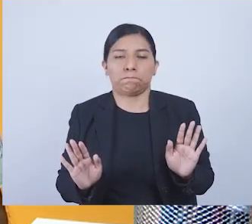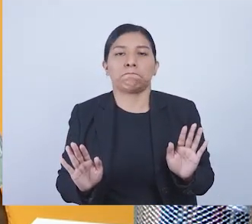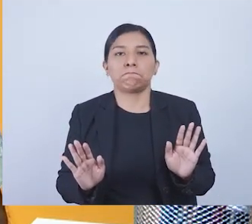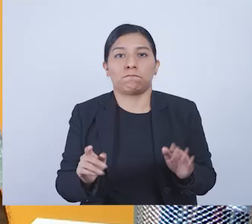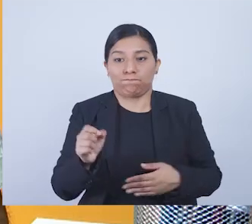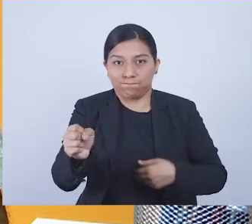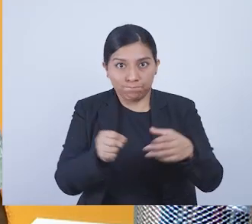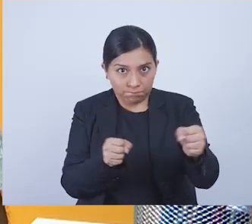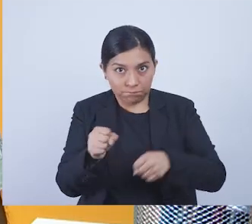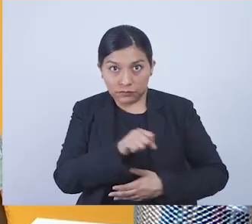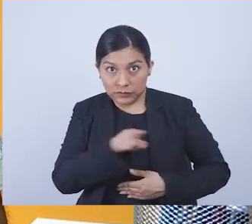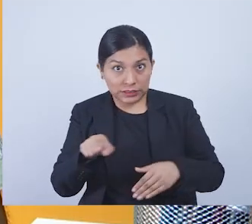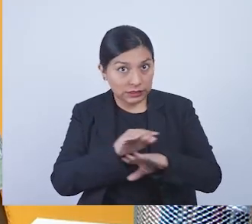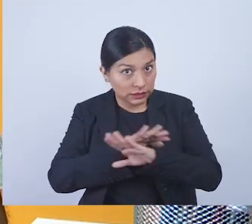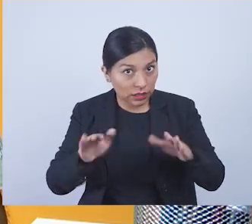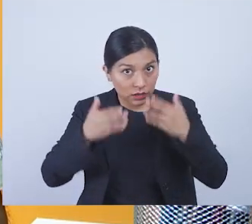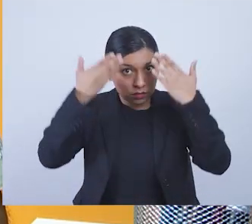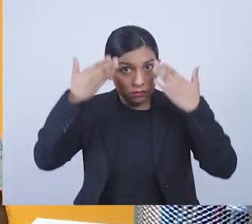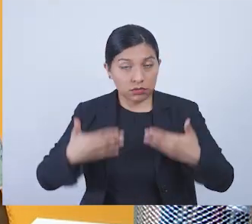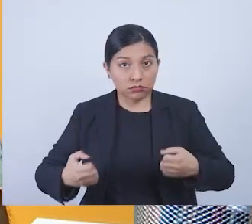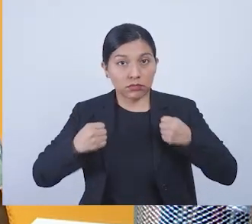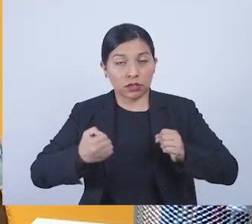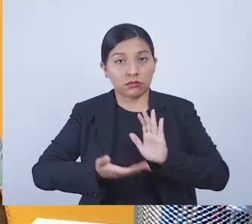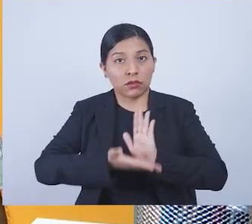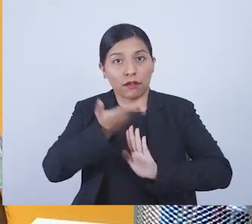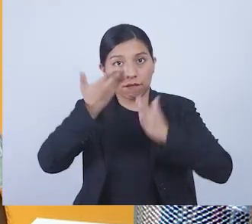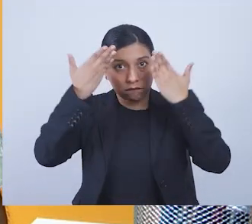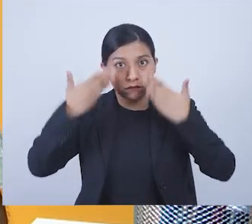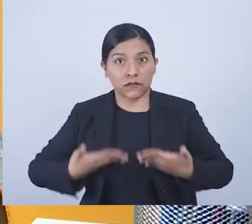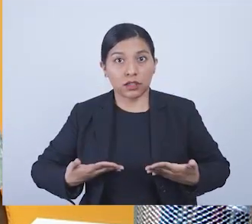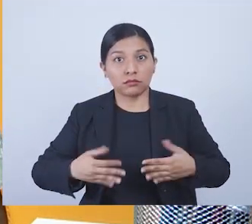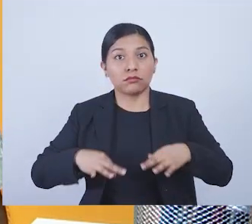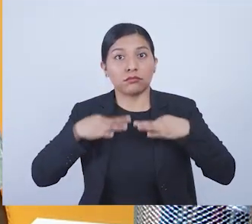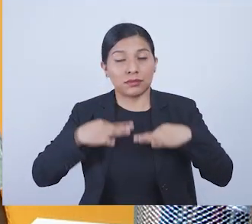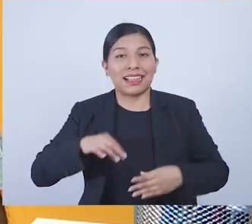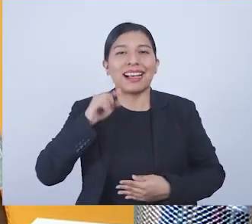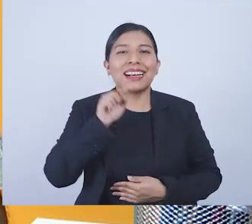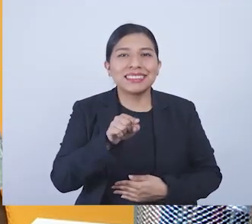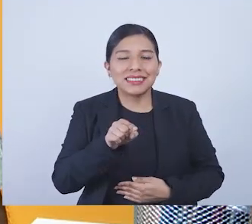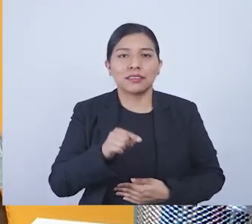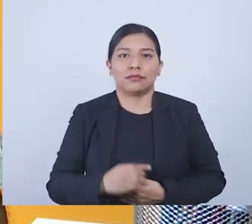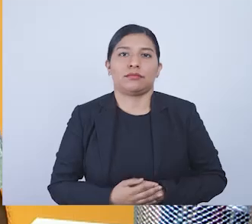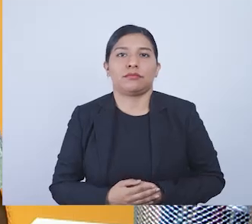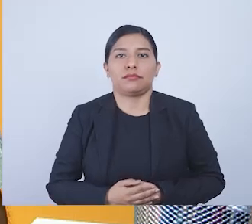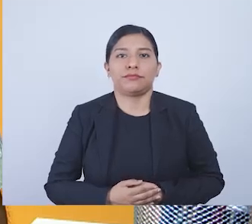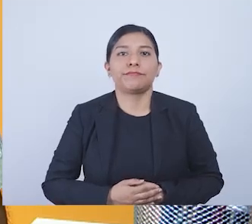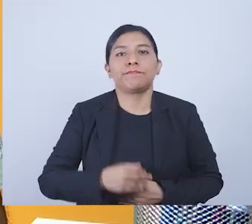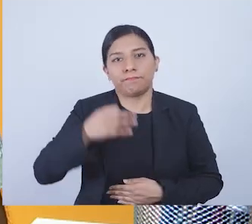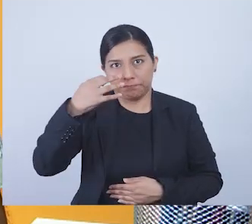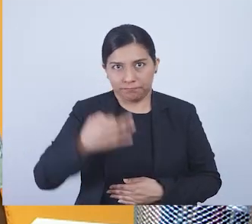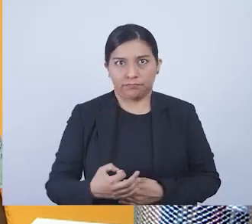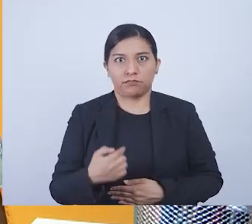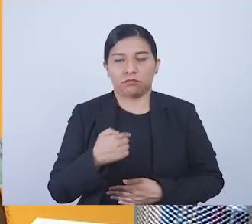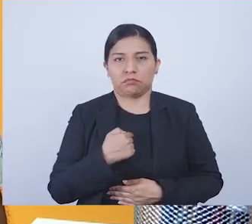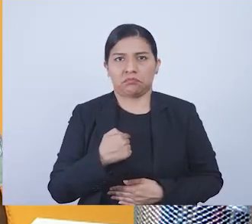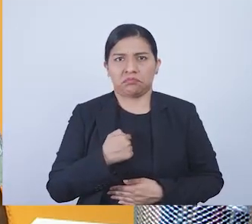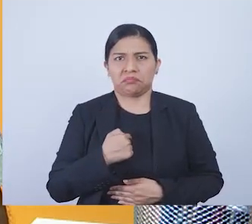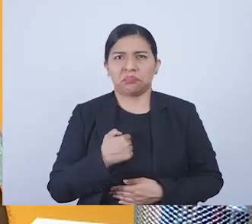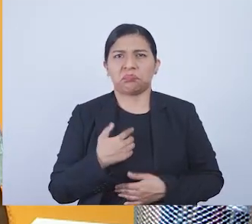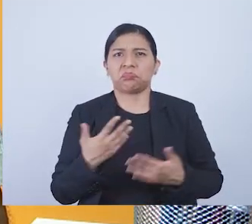consistencia en lo biológico y en el desarrollo físico. Esta persona va a tener que enfrentarse a una